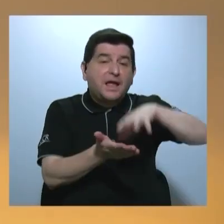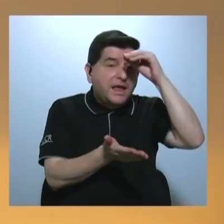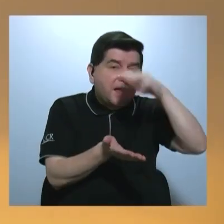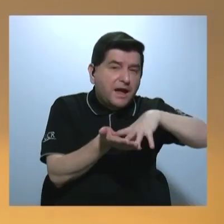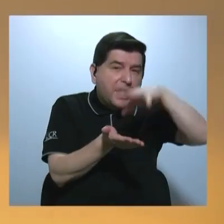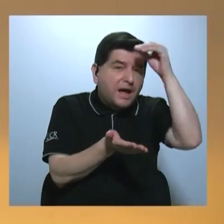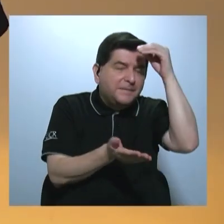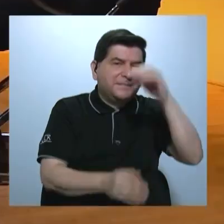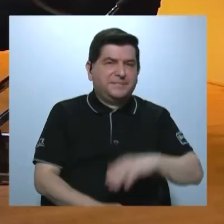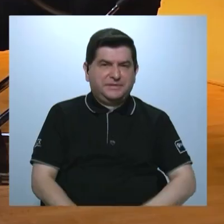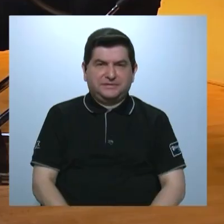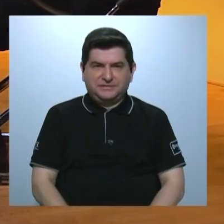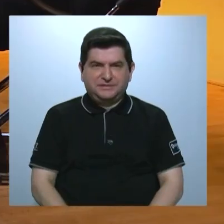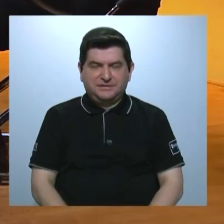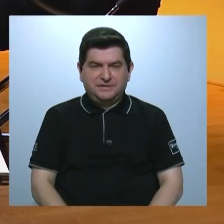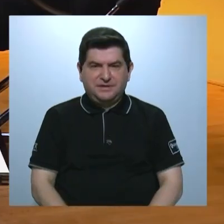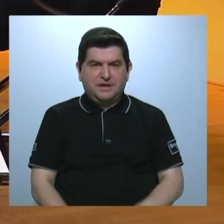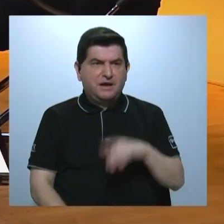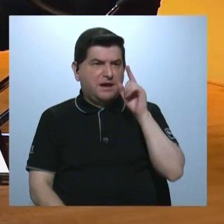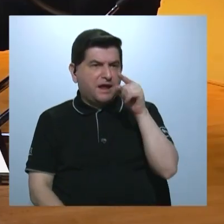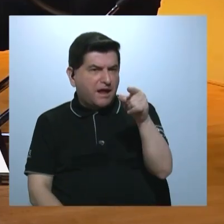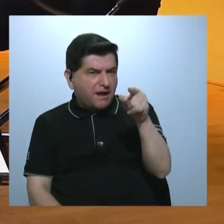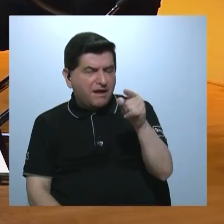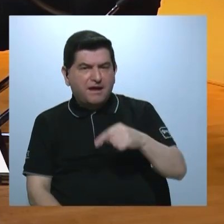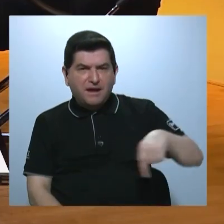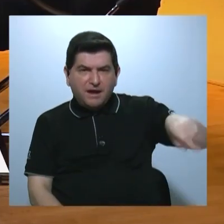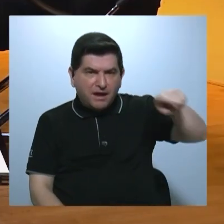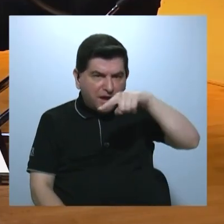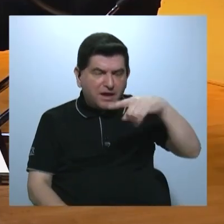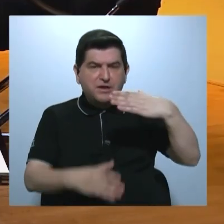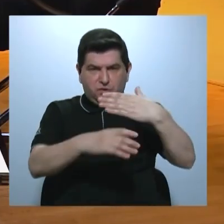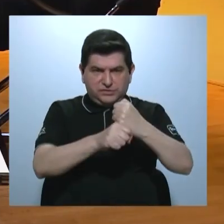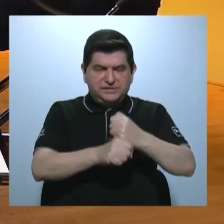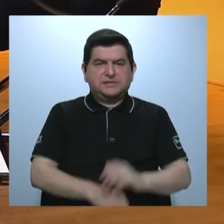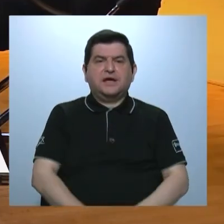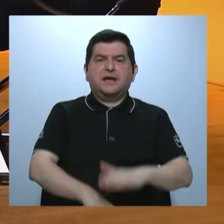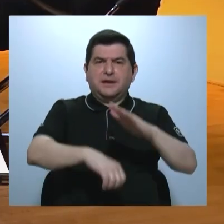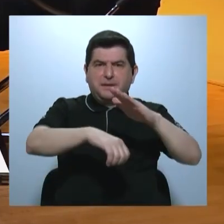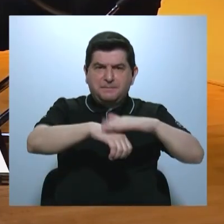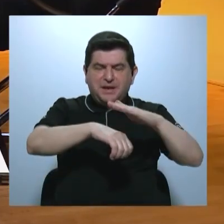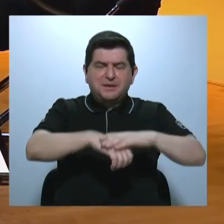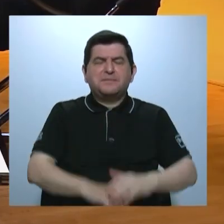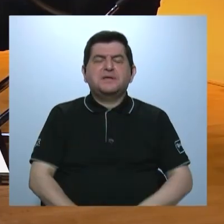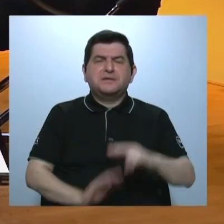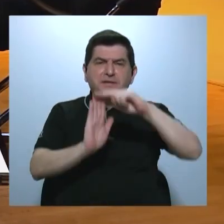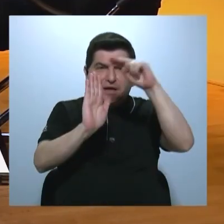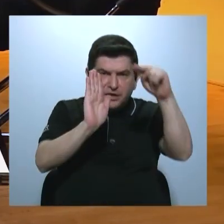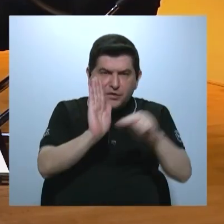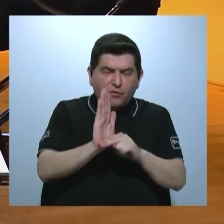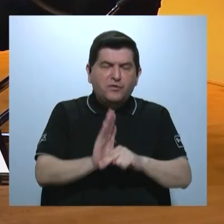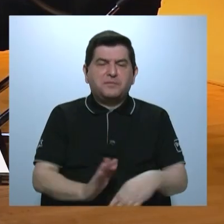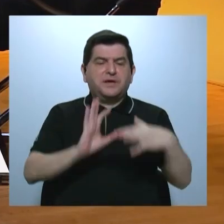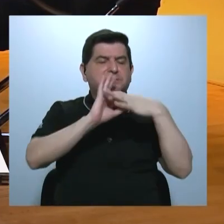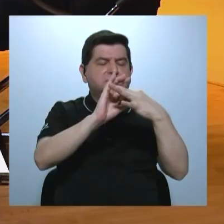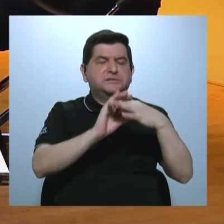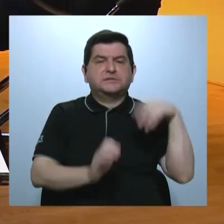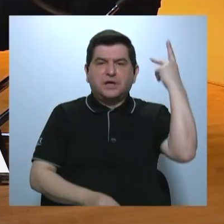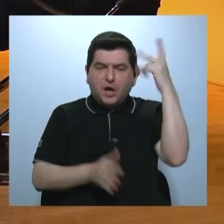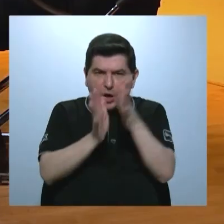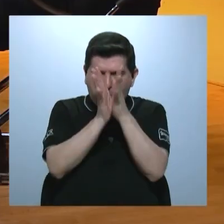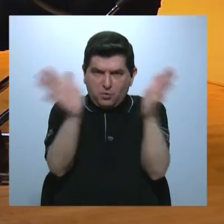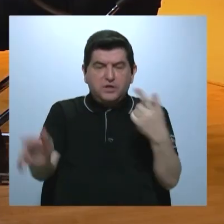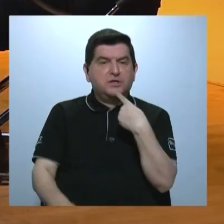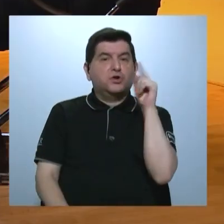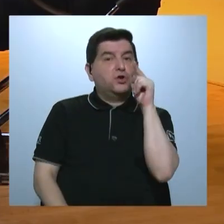aprendiendo de lo que ellos hacen para dar parámetros para las políticas públicas, porque como